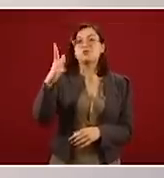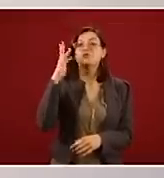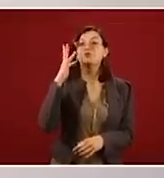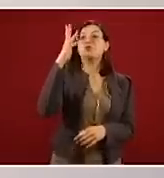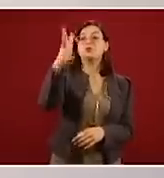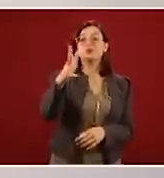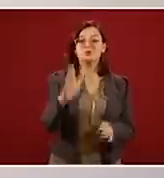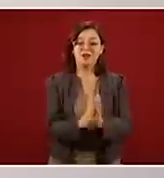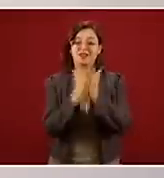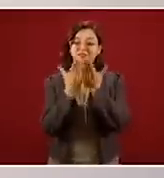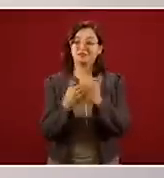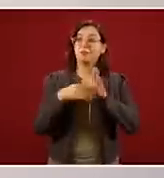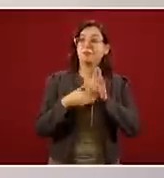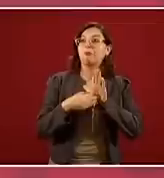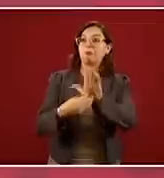iban a ser públicos.